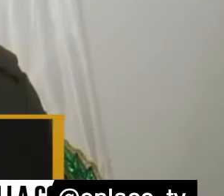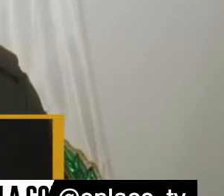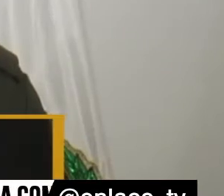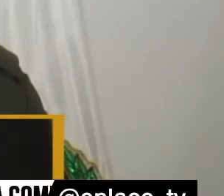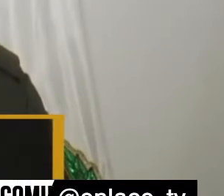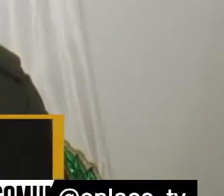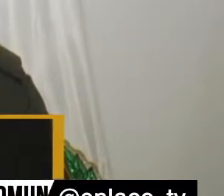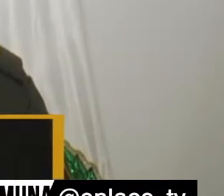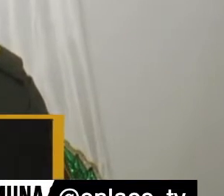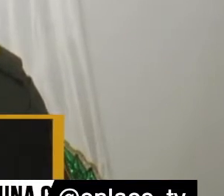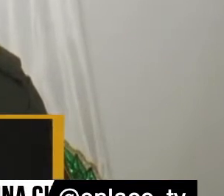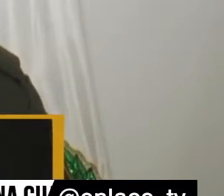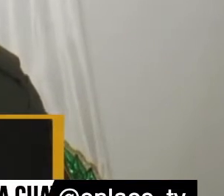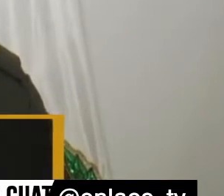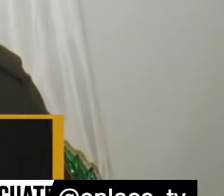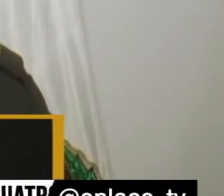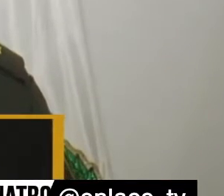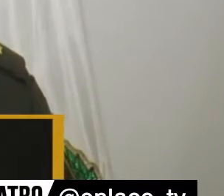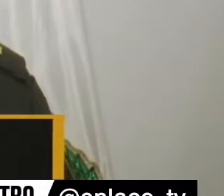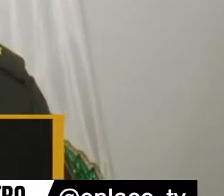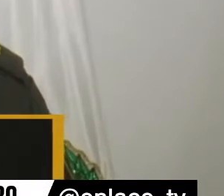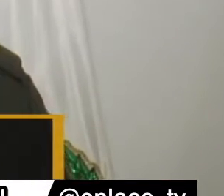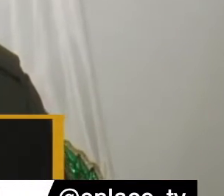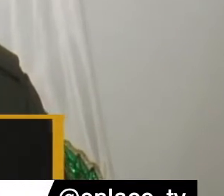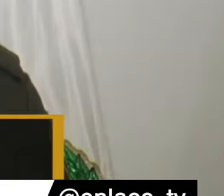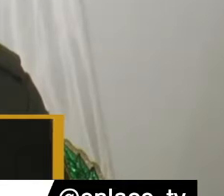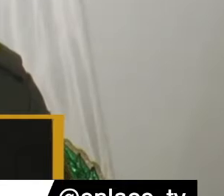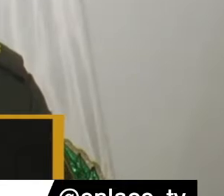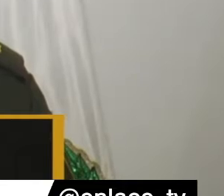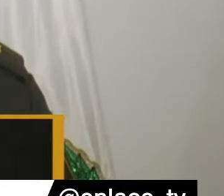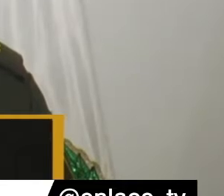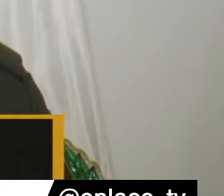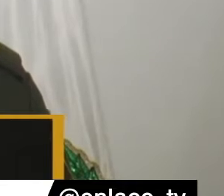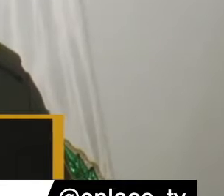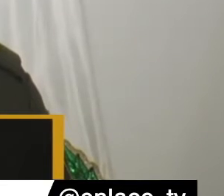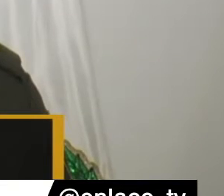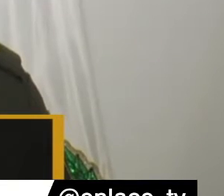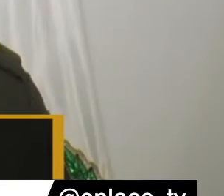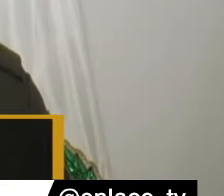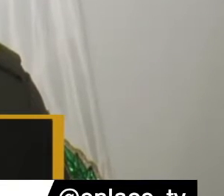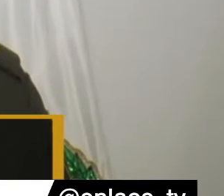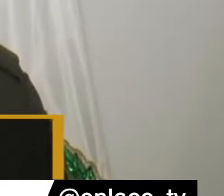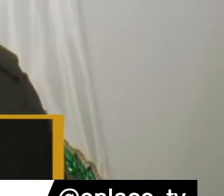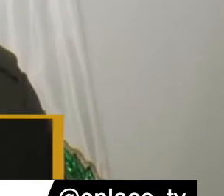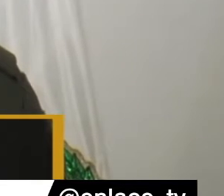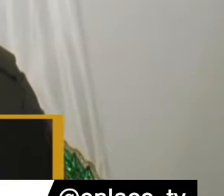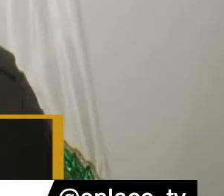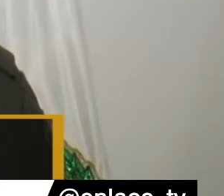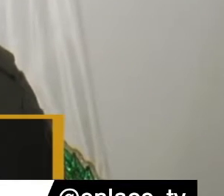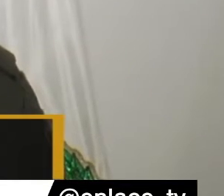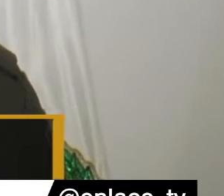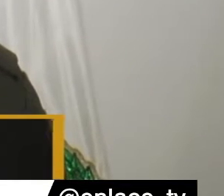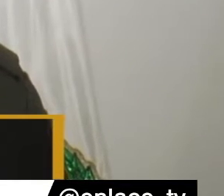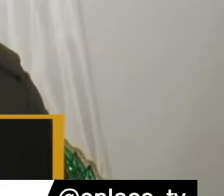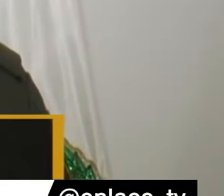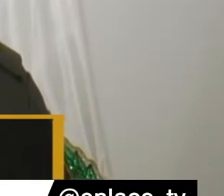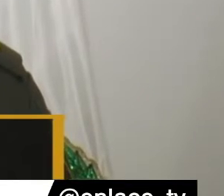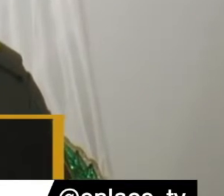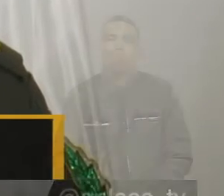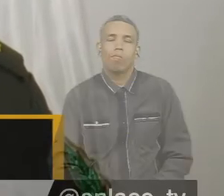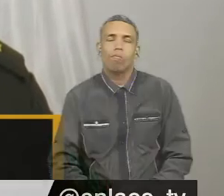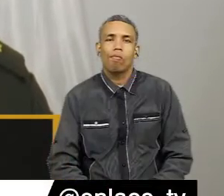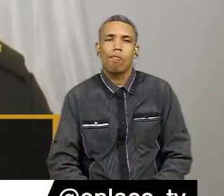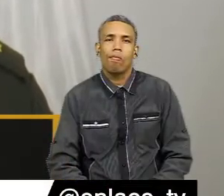simplemente el estado, cómo se encontraban, pero no revierte ninguna herida, no revierte fracturas, solamente fue las contusiones